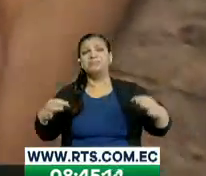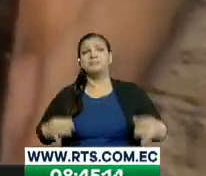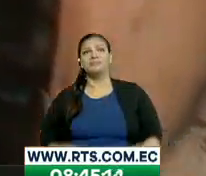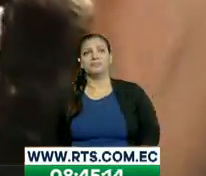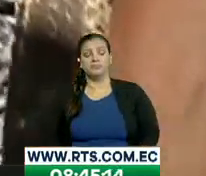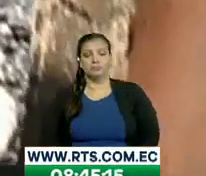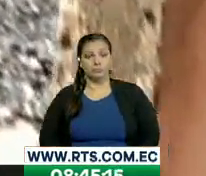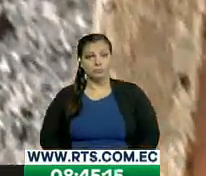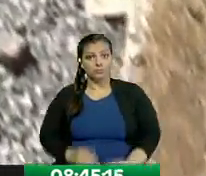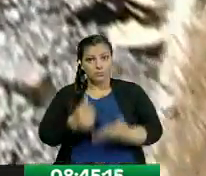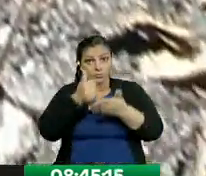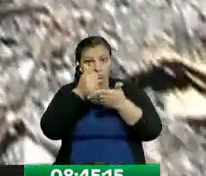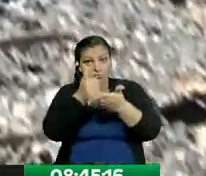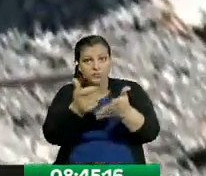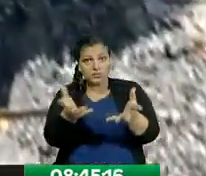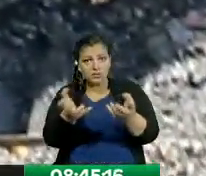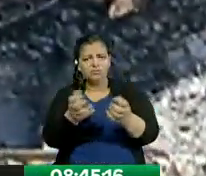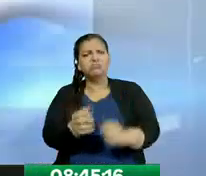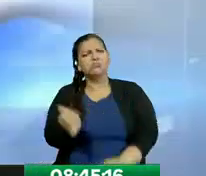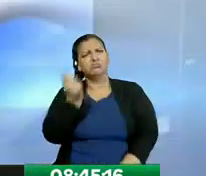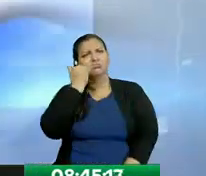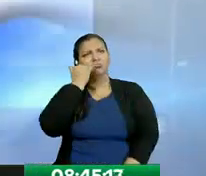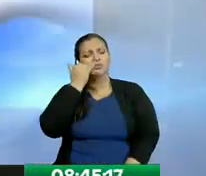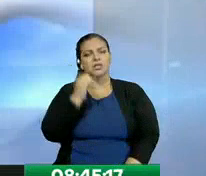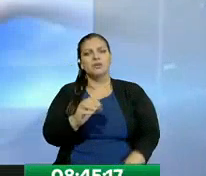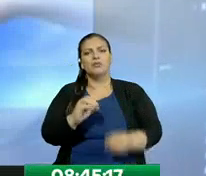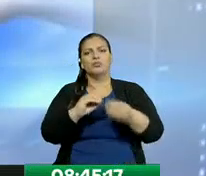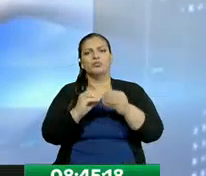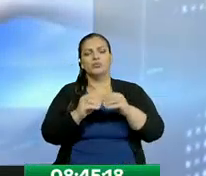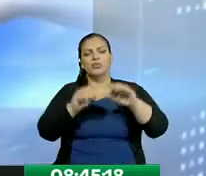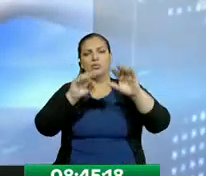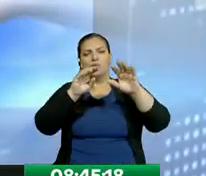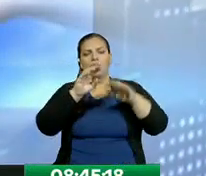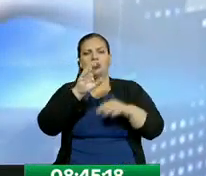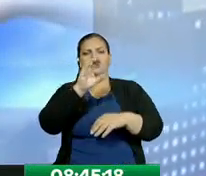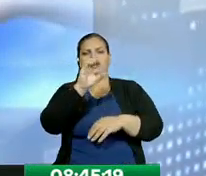desea colaborar, puede contactarse al número